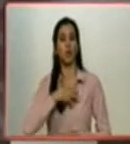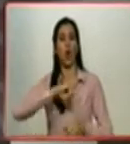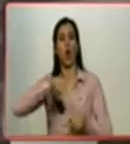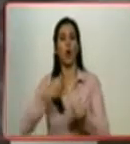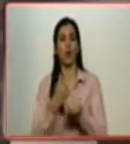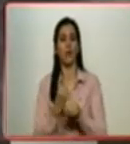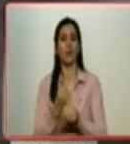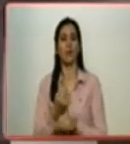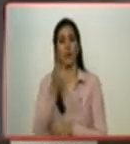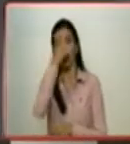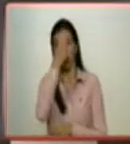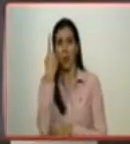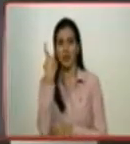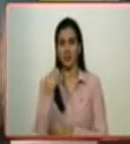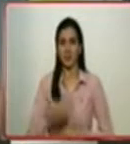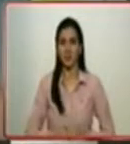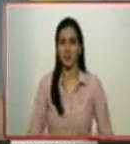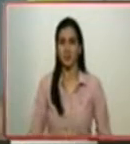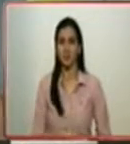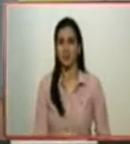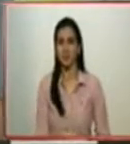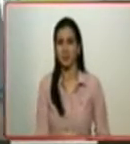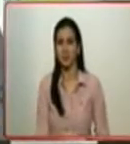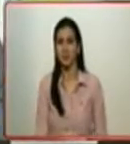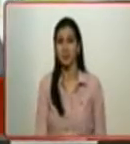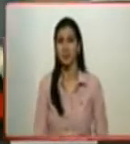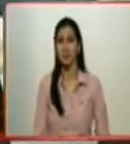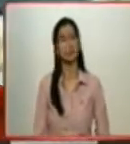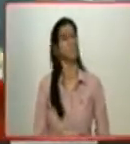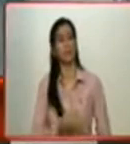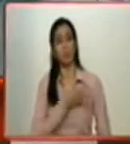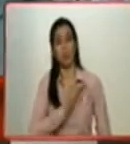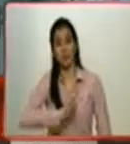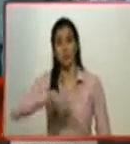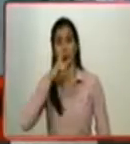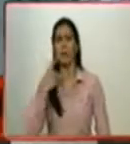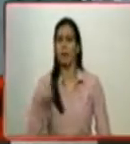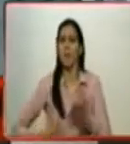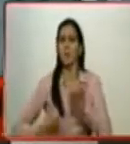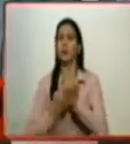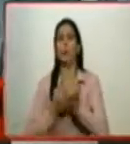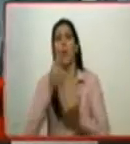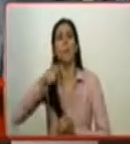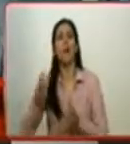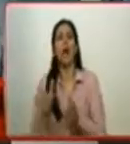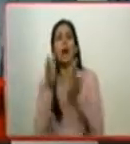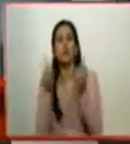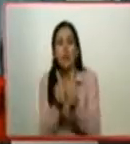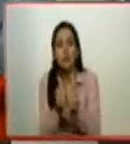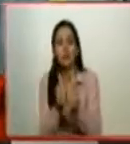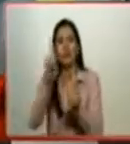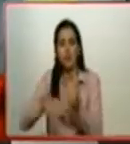jornada electoral de este domingo. Cuente, presidente Nicolás Maduro, con el pueblo de Anzoátegui. Cuente, presidente